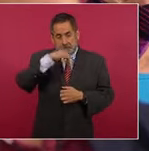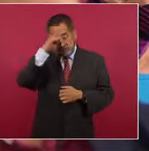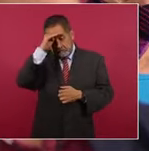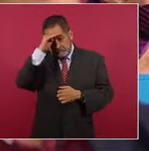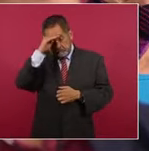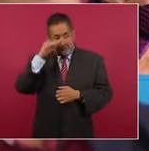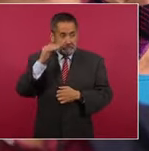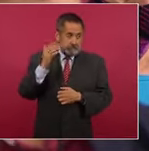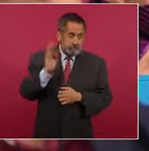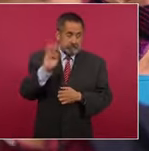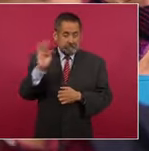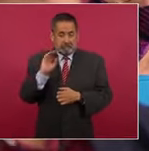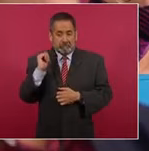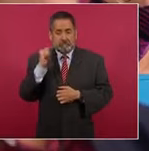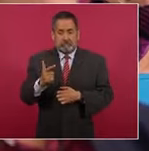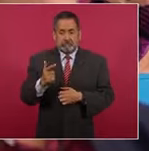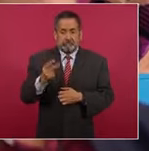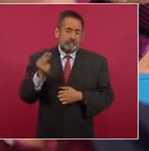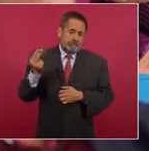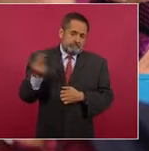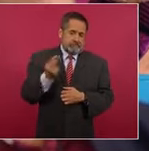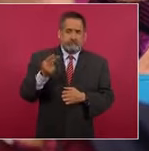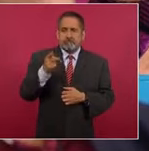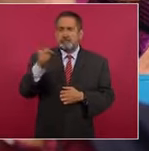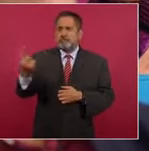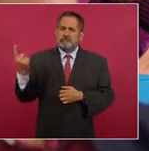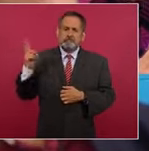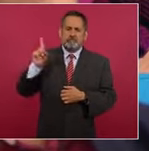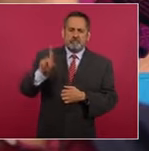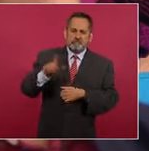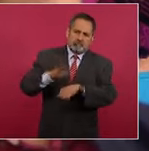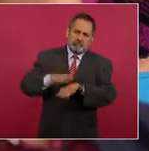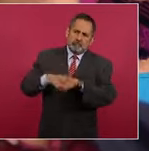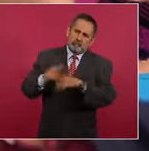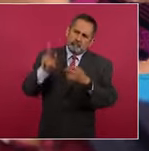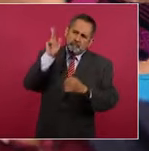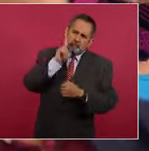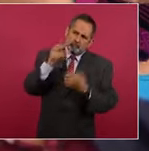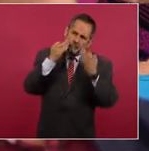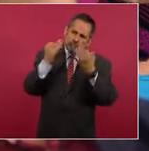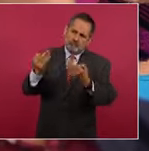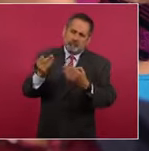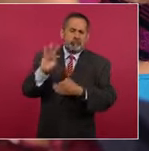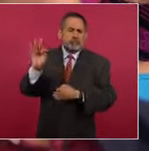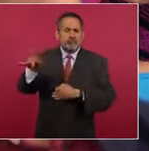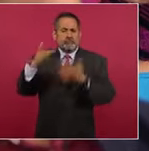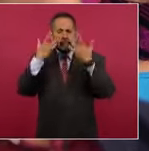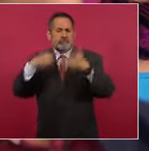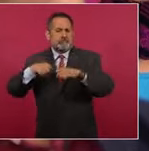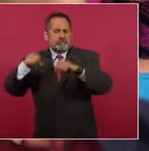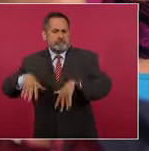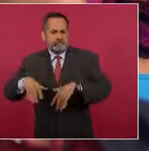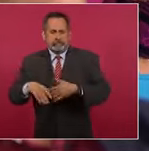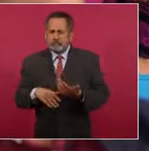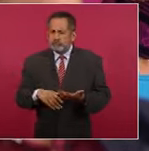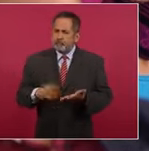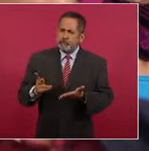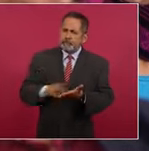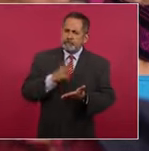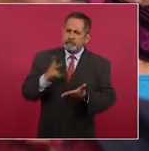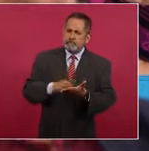saber si es necesario que rinda cuentas, si es necesario que pueda dejar el cargo, porque ya ha sido pues